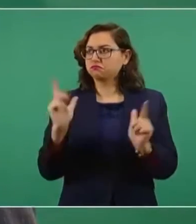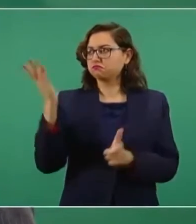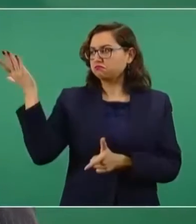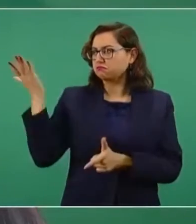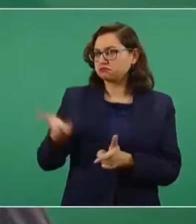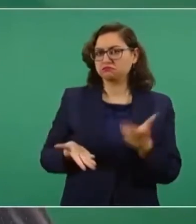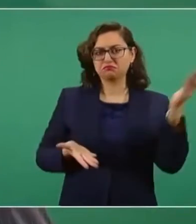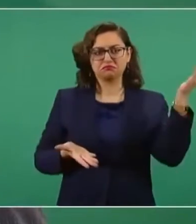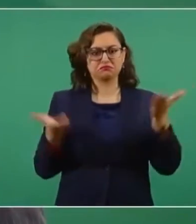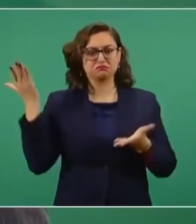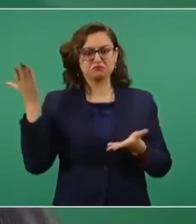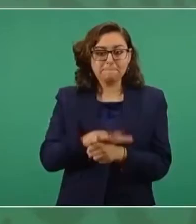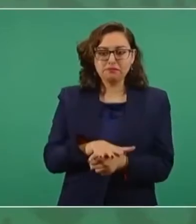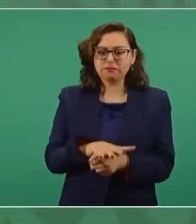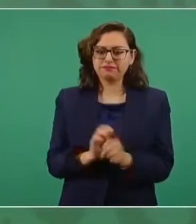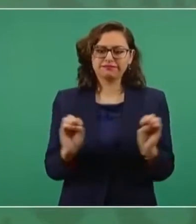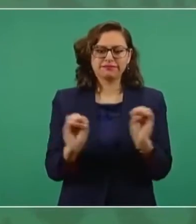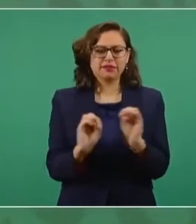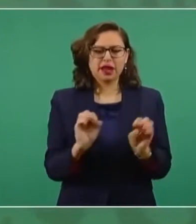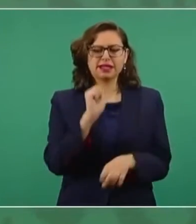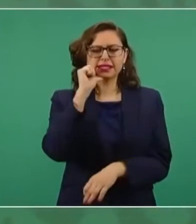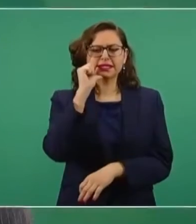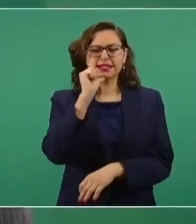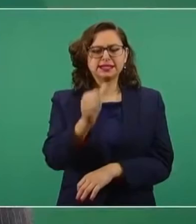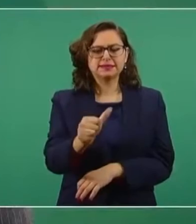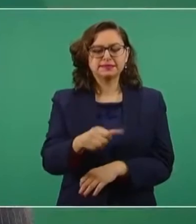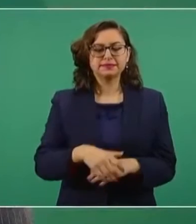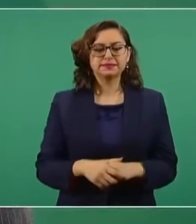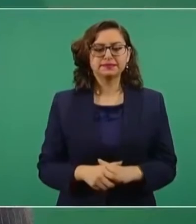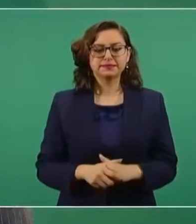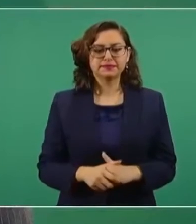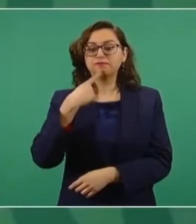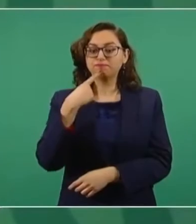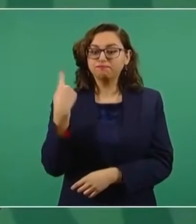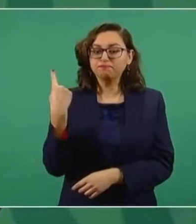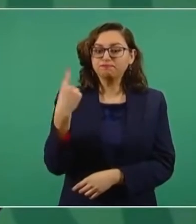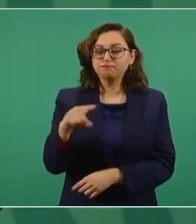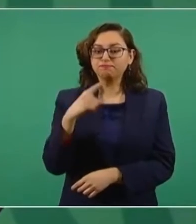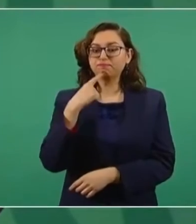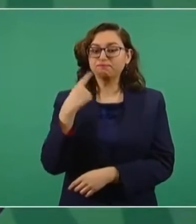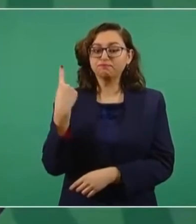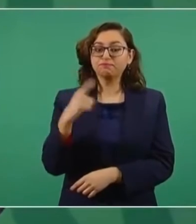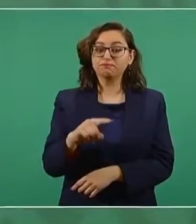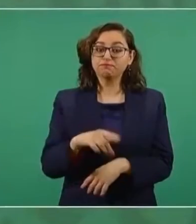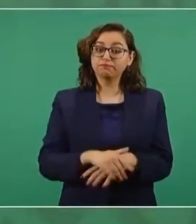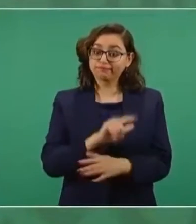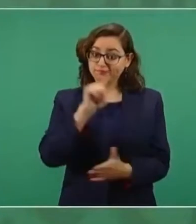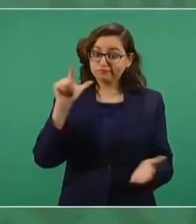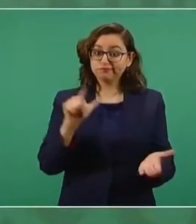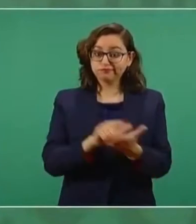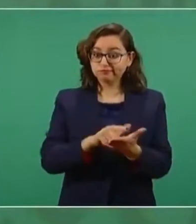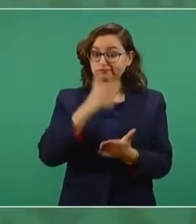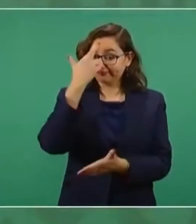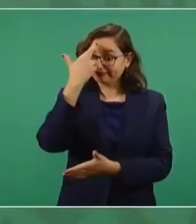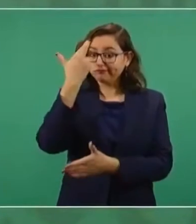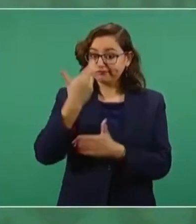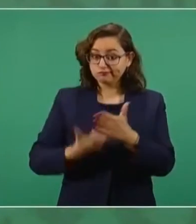país, pues esta acción se considera un delito en México. Para Noticias TVT, Flor García.